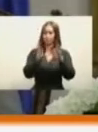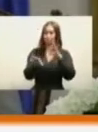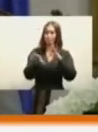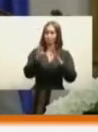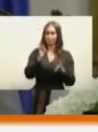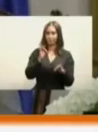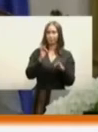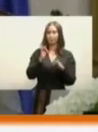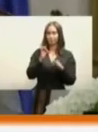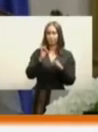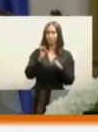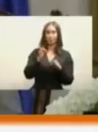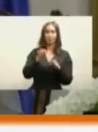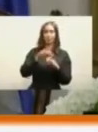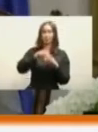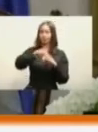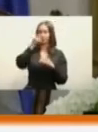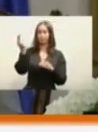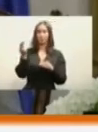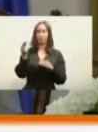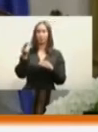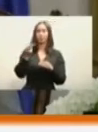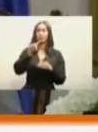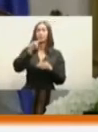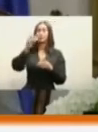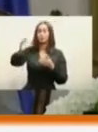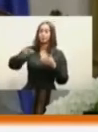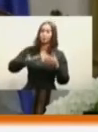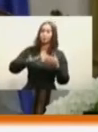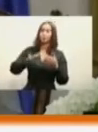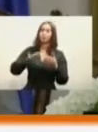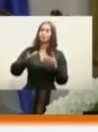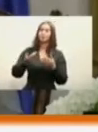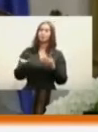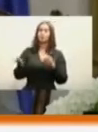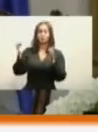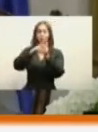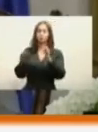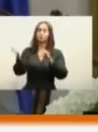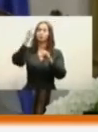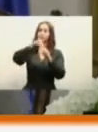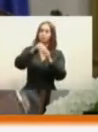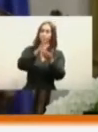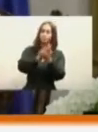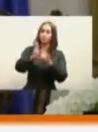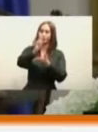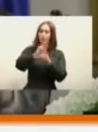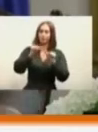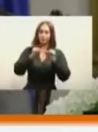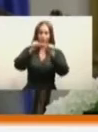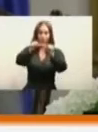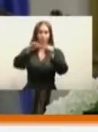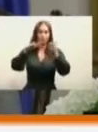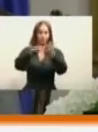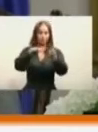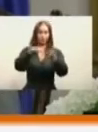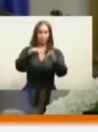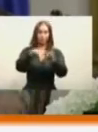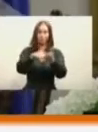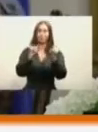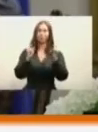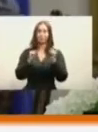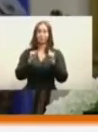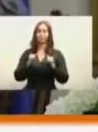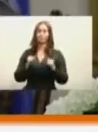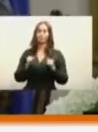mil estudiantes que por resultados de la pandemia han entrado en un nivel de vulnerabilidad cuando se habla de estos entiendes que no